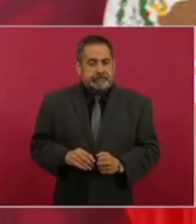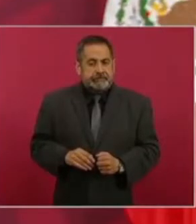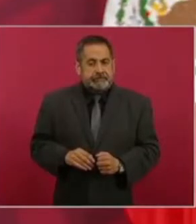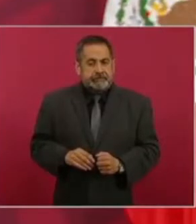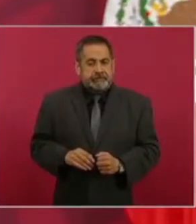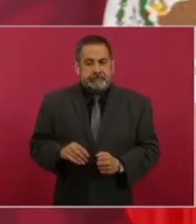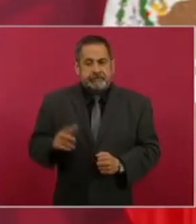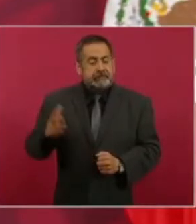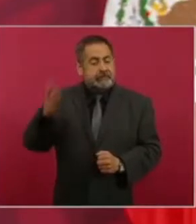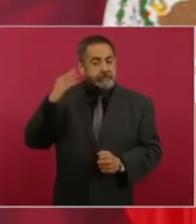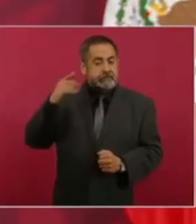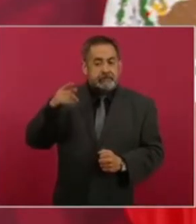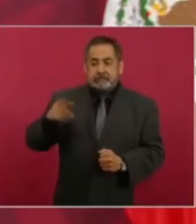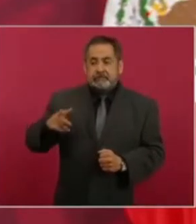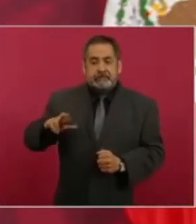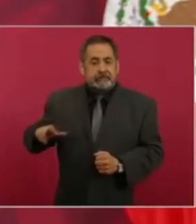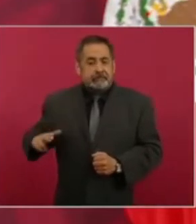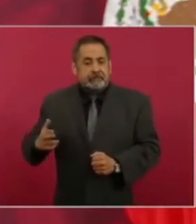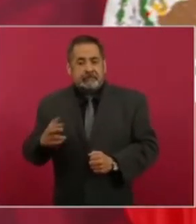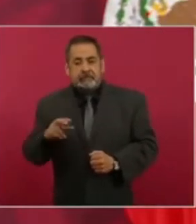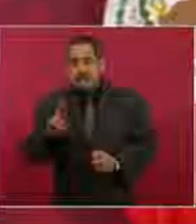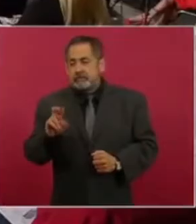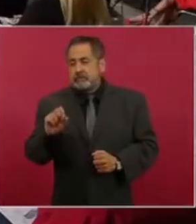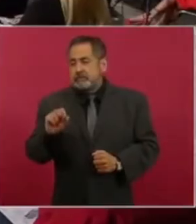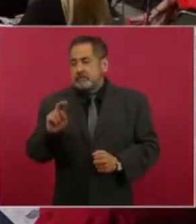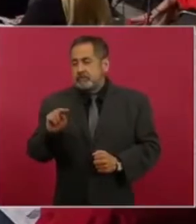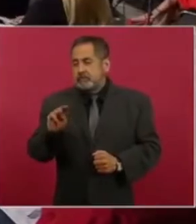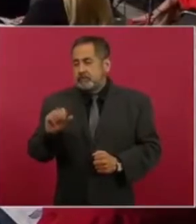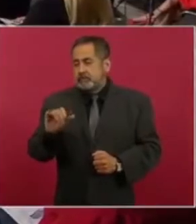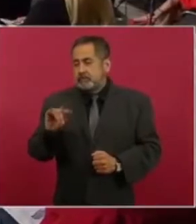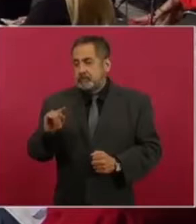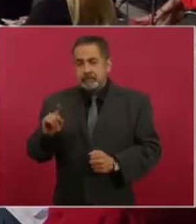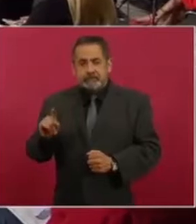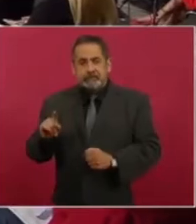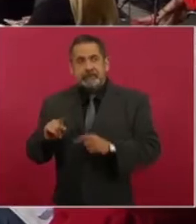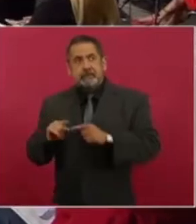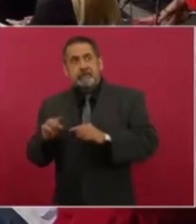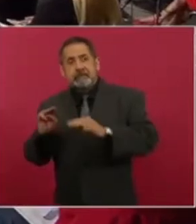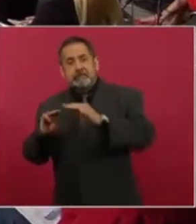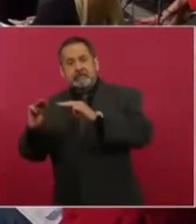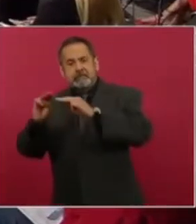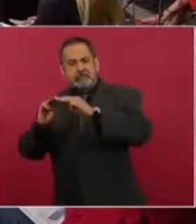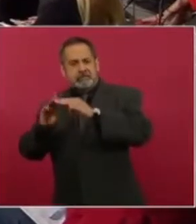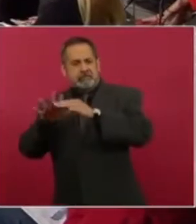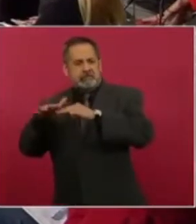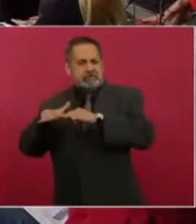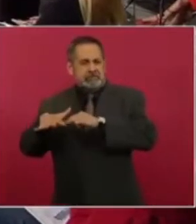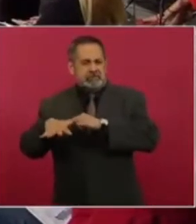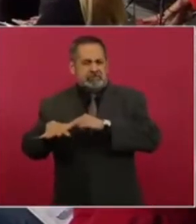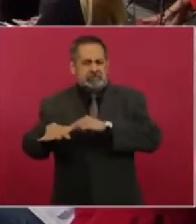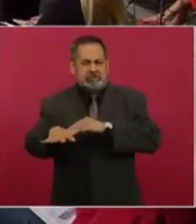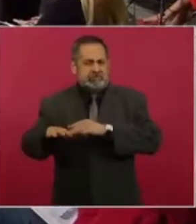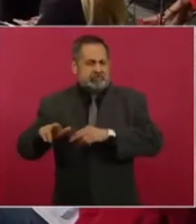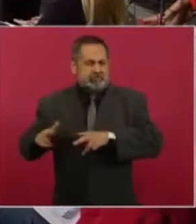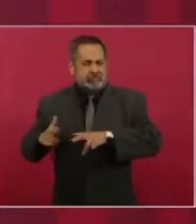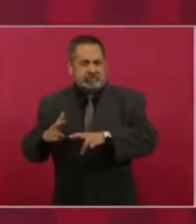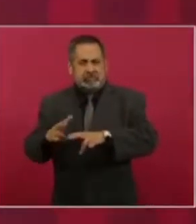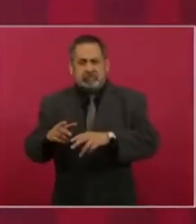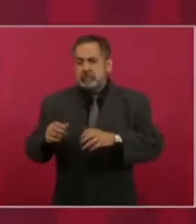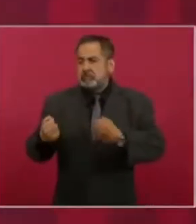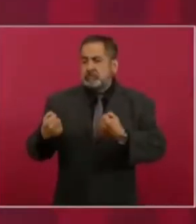tenía de auge el río Sumacinta, la parte alta de Chiapas, límites con